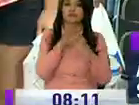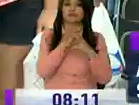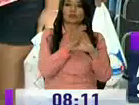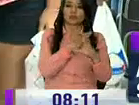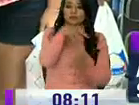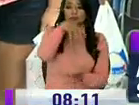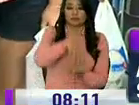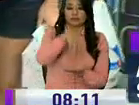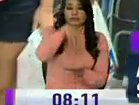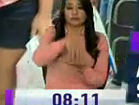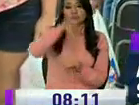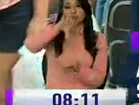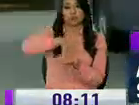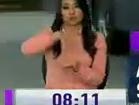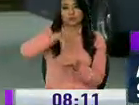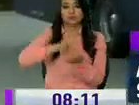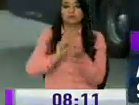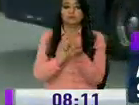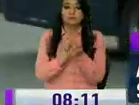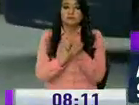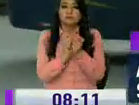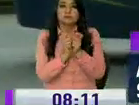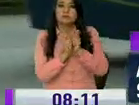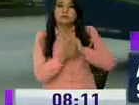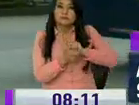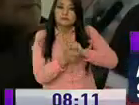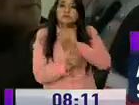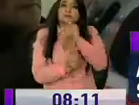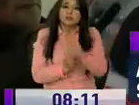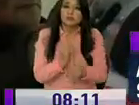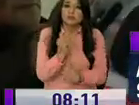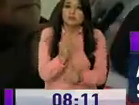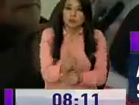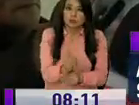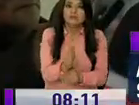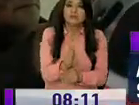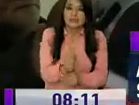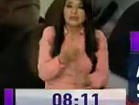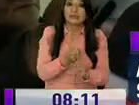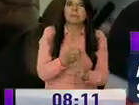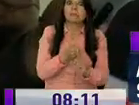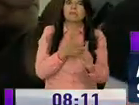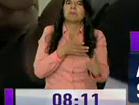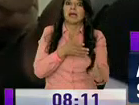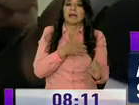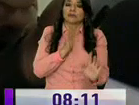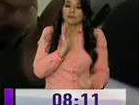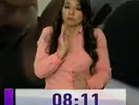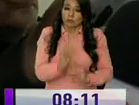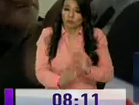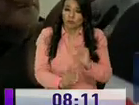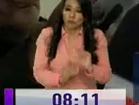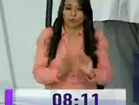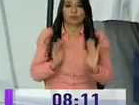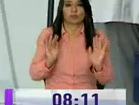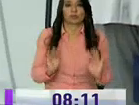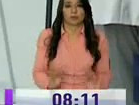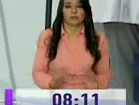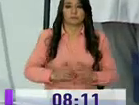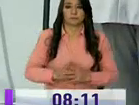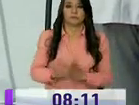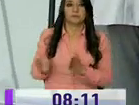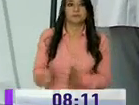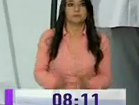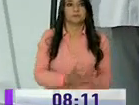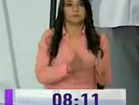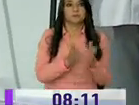intraprovincial, mencionó que serán ajustados levemente. Hay un impacto, no es un impacto proporcional, pero por ningún lado. Por otra